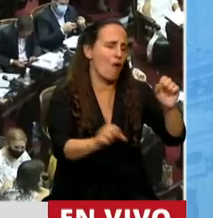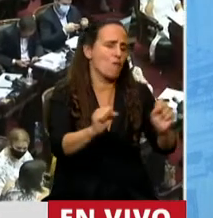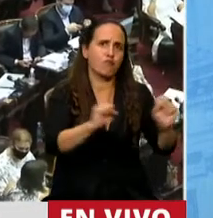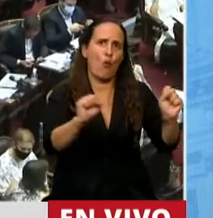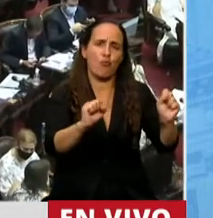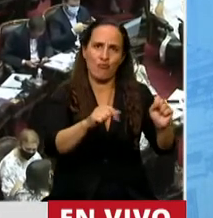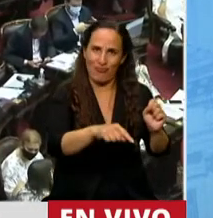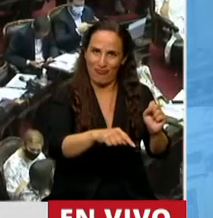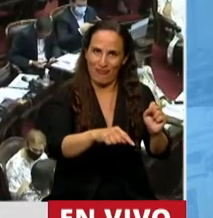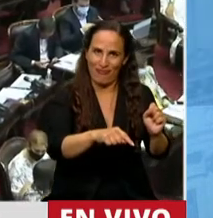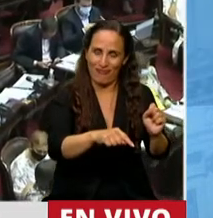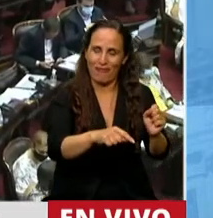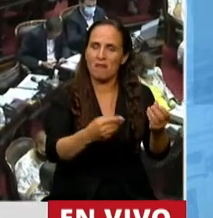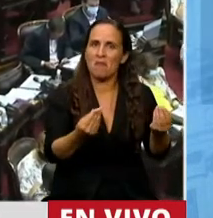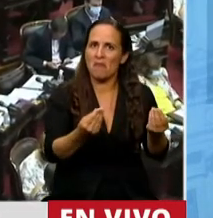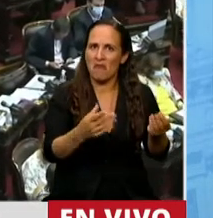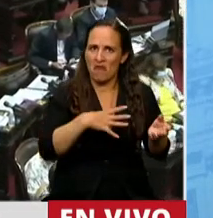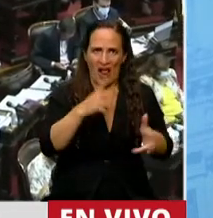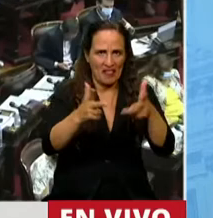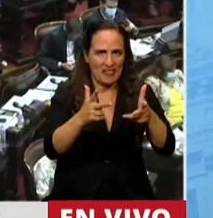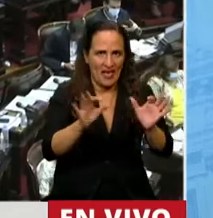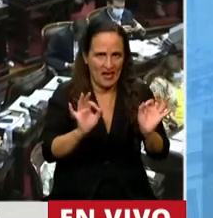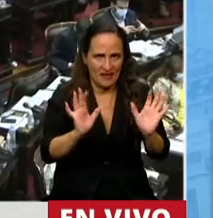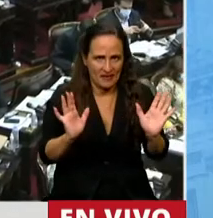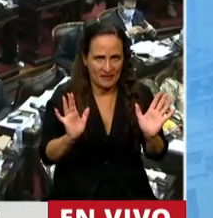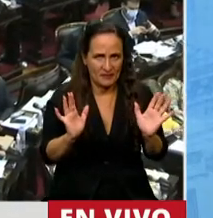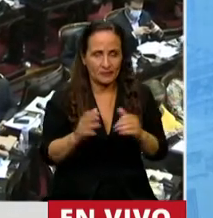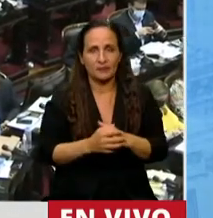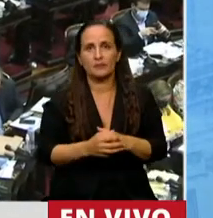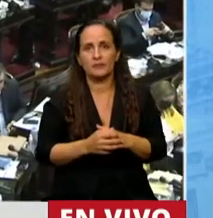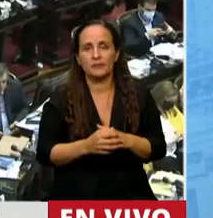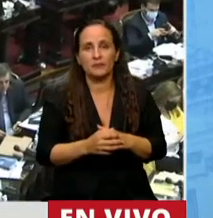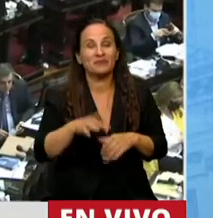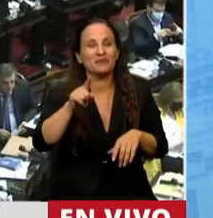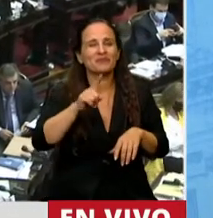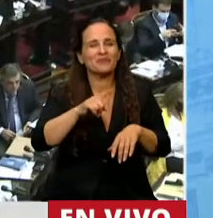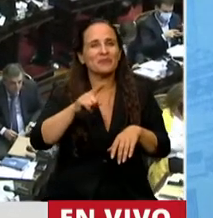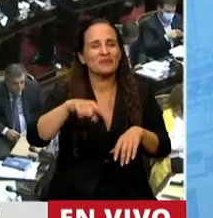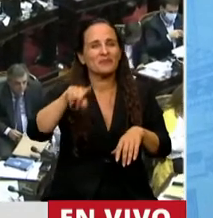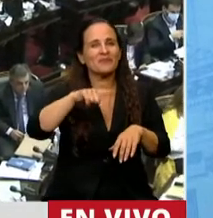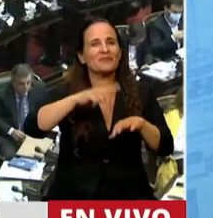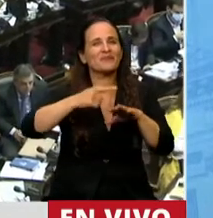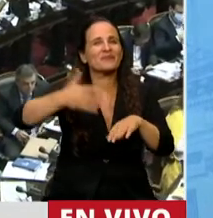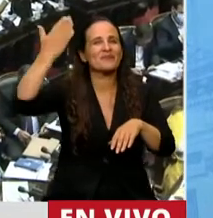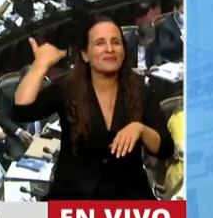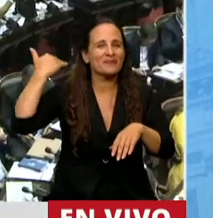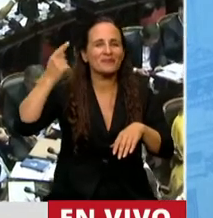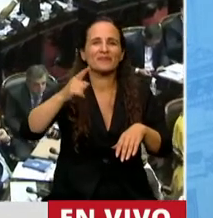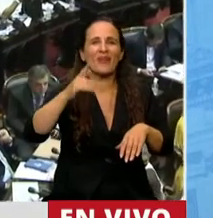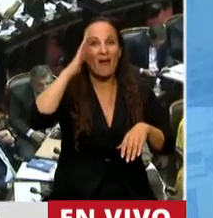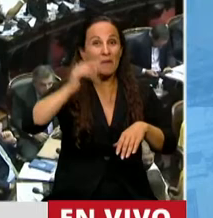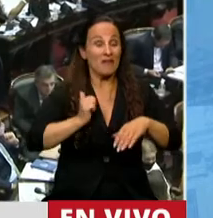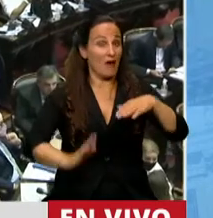siendo de lara san juan cuando empezaron a podríamos recordar las novedades de la cúpula de la armada los